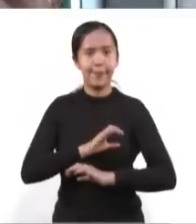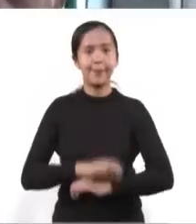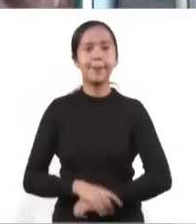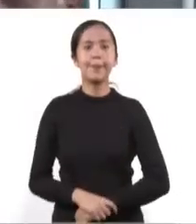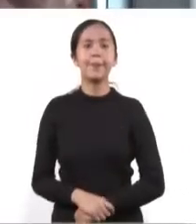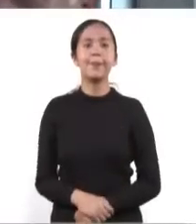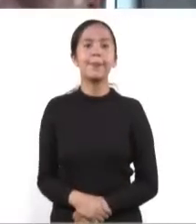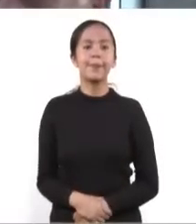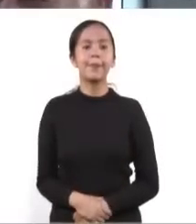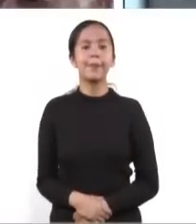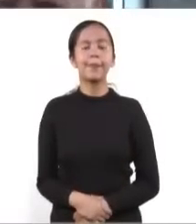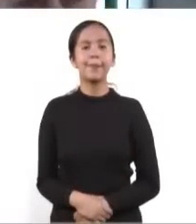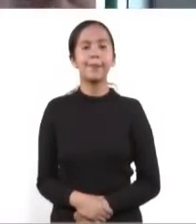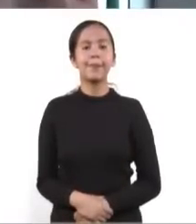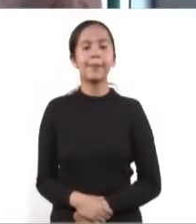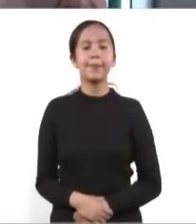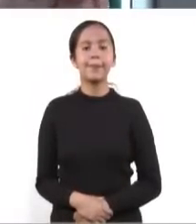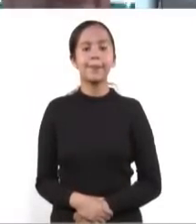Pardo.